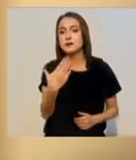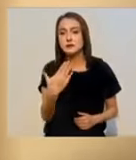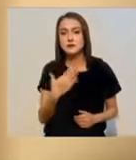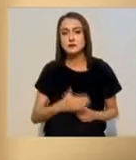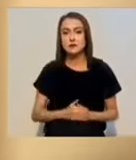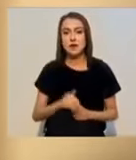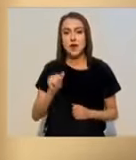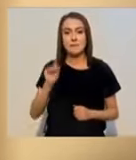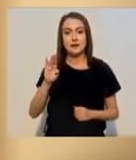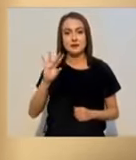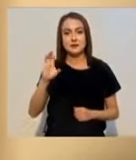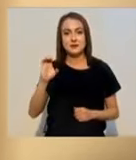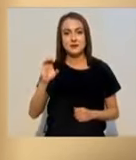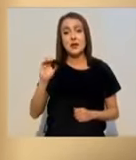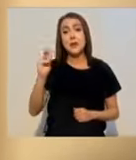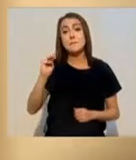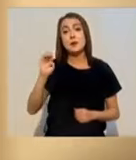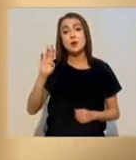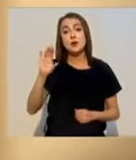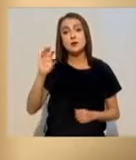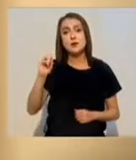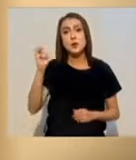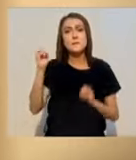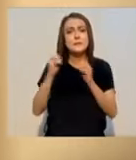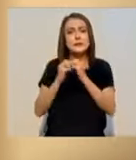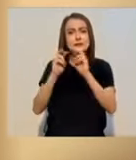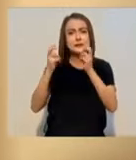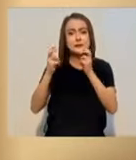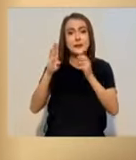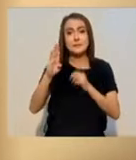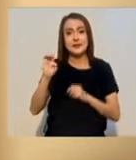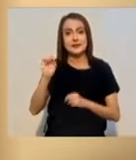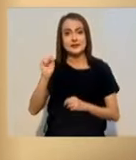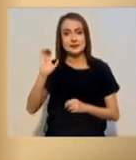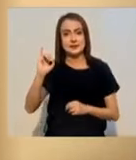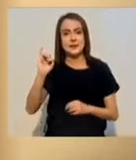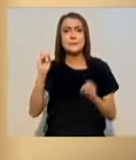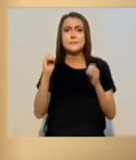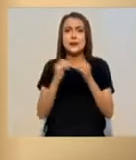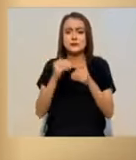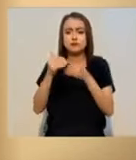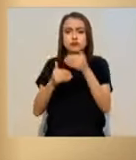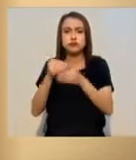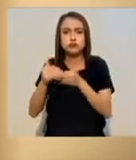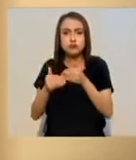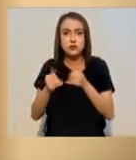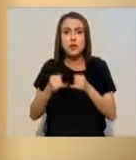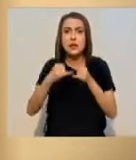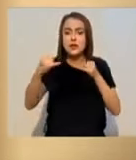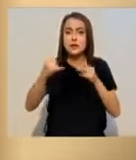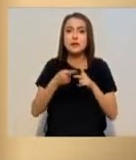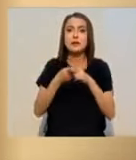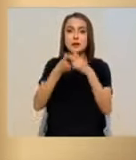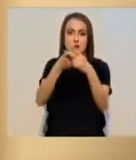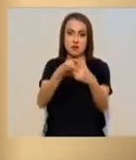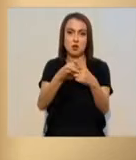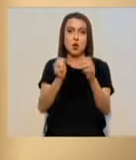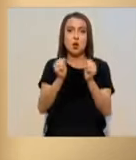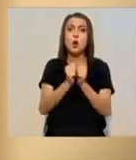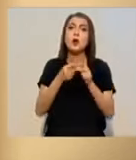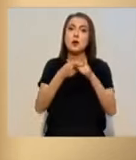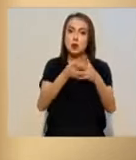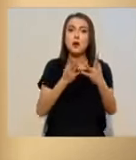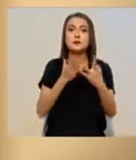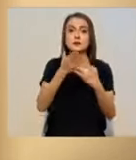al BESIE, y también Mauricio profundizará, porque el BESIE ha generado líneas de crédito, con